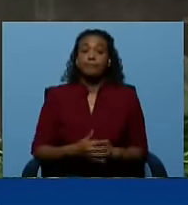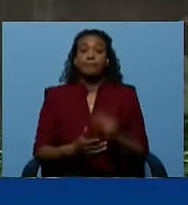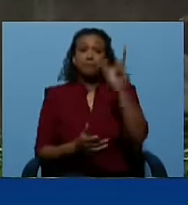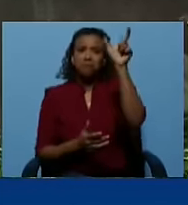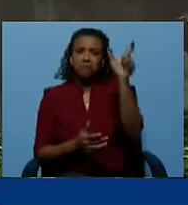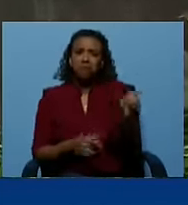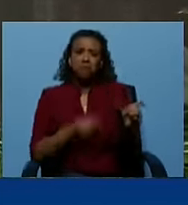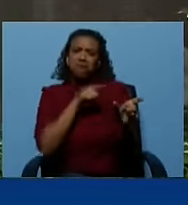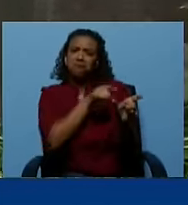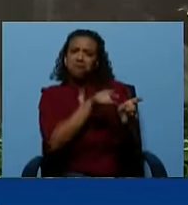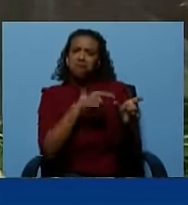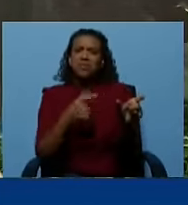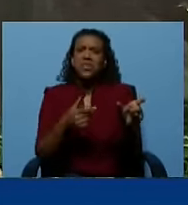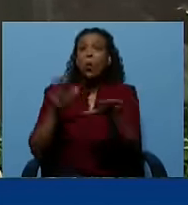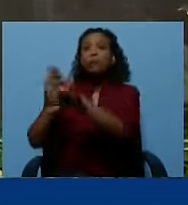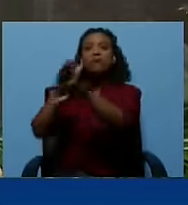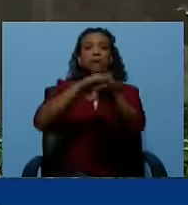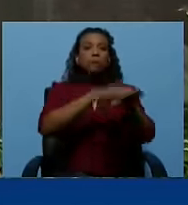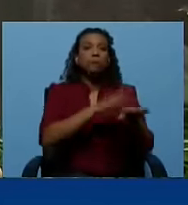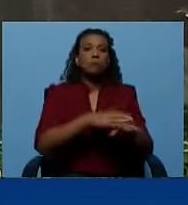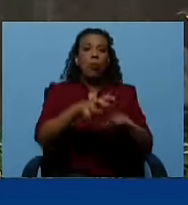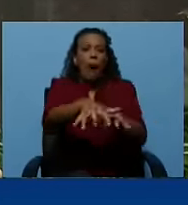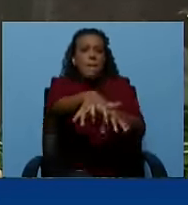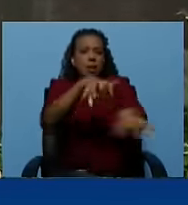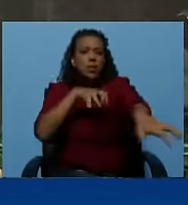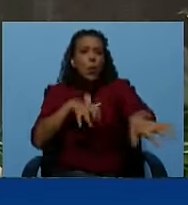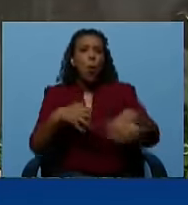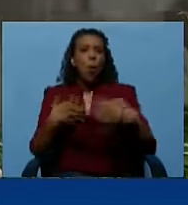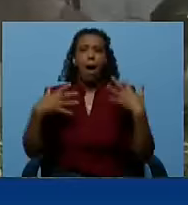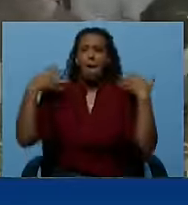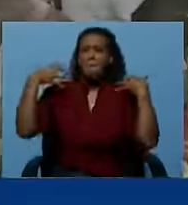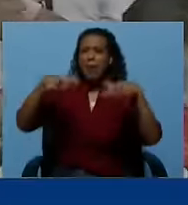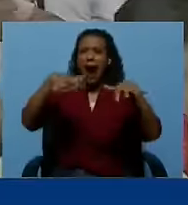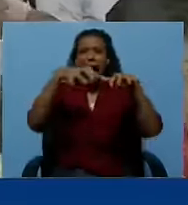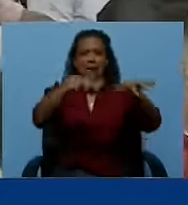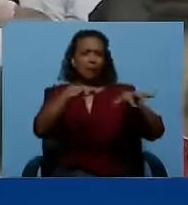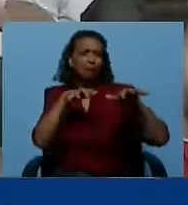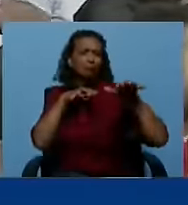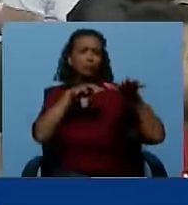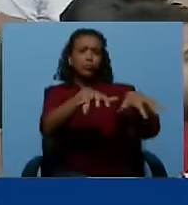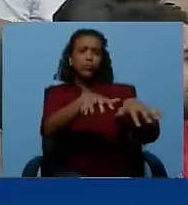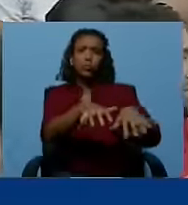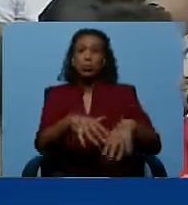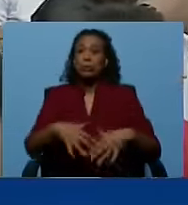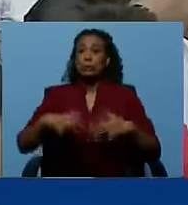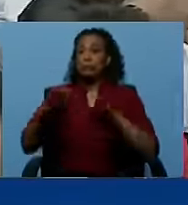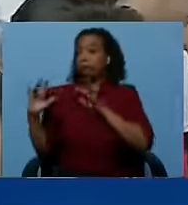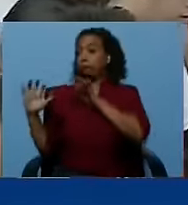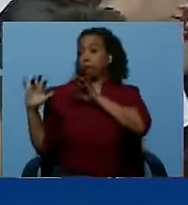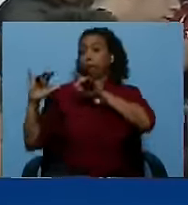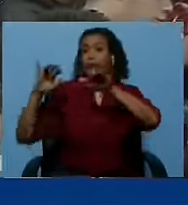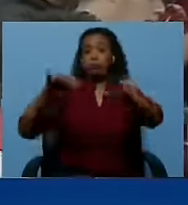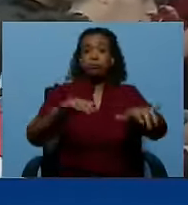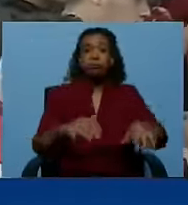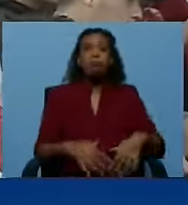y entonces convocó a la mamá de las marchas, ¿se acuerdan? La mamá de las marchas, con